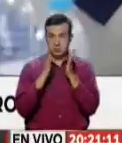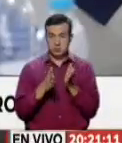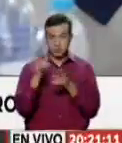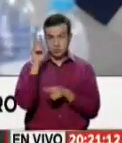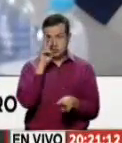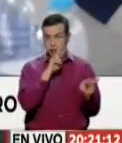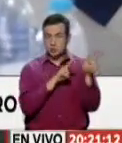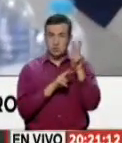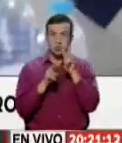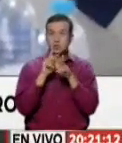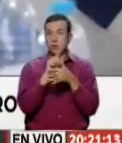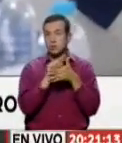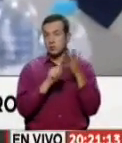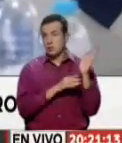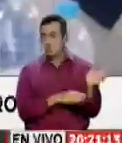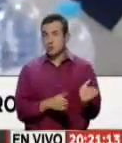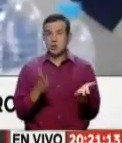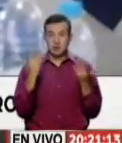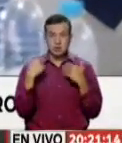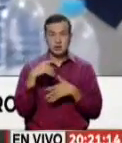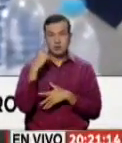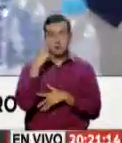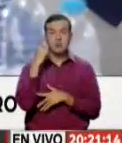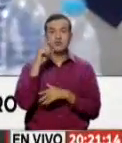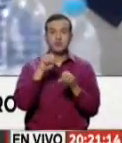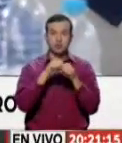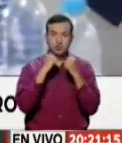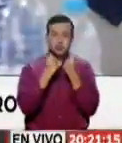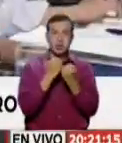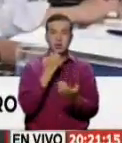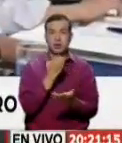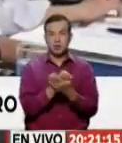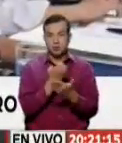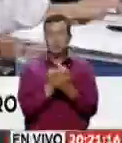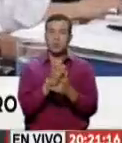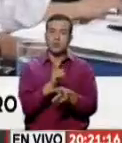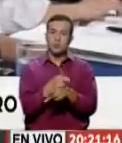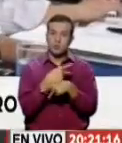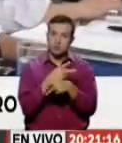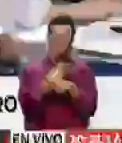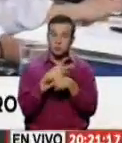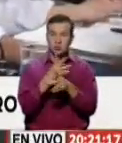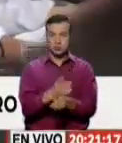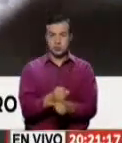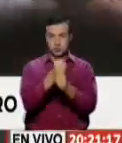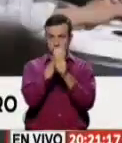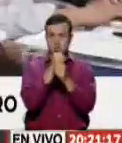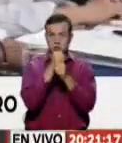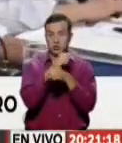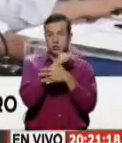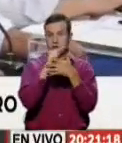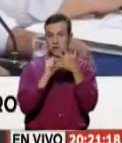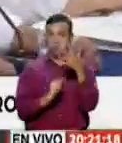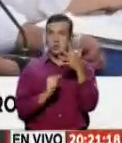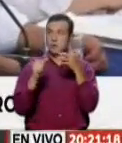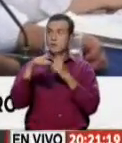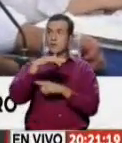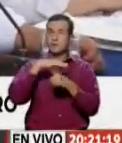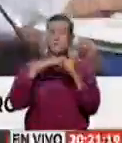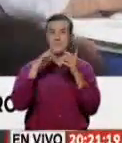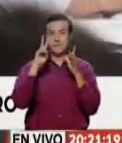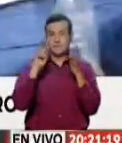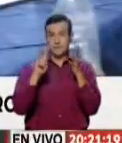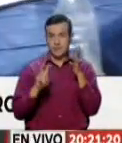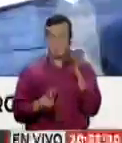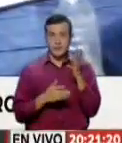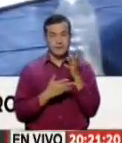los avances en la ejecución de la política pública en lo social, económico, productivo, seguridad, hábitat e infraestructura y demás